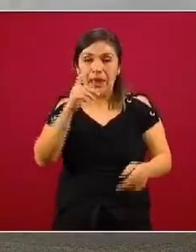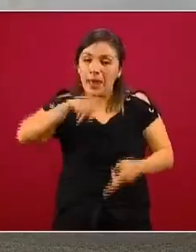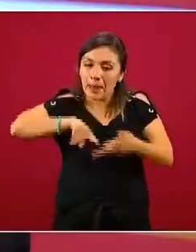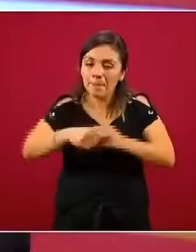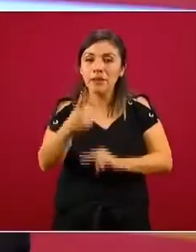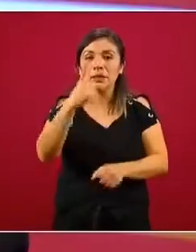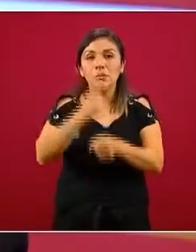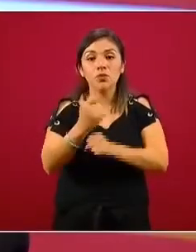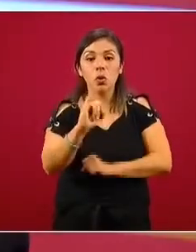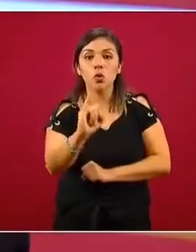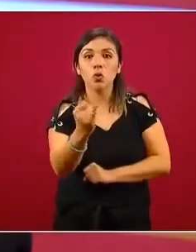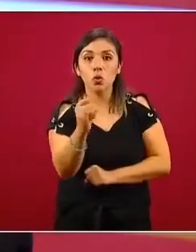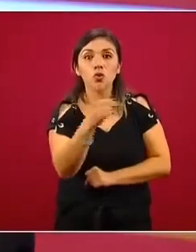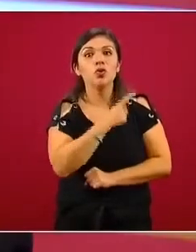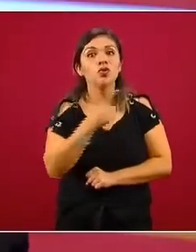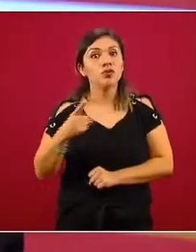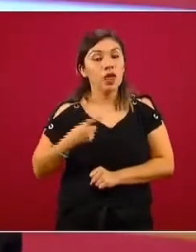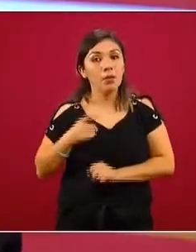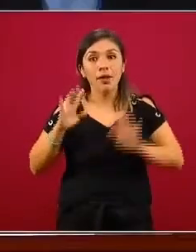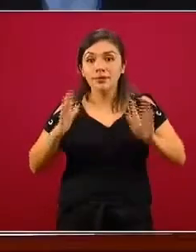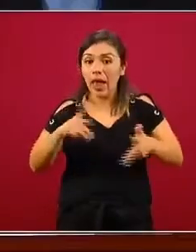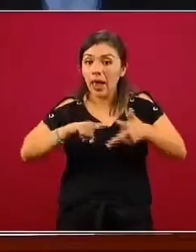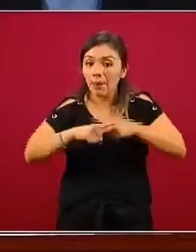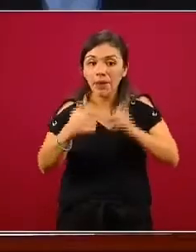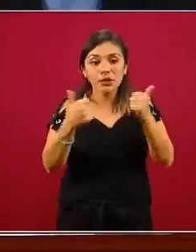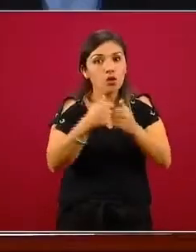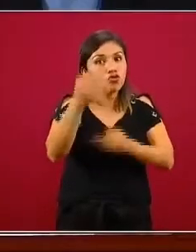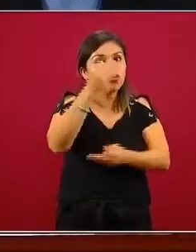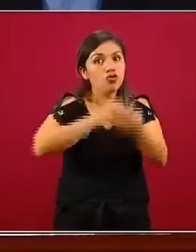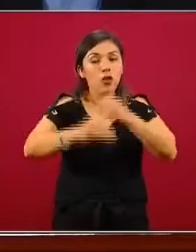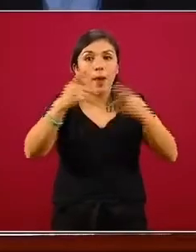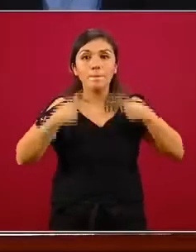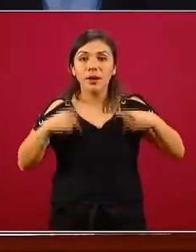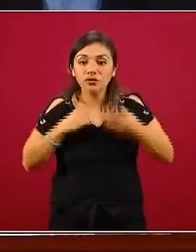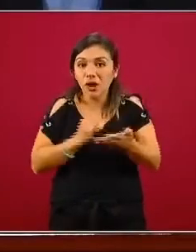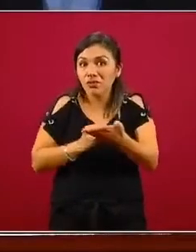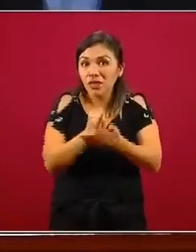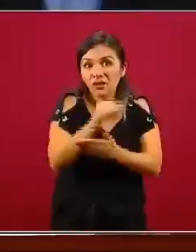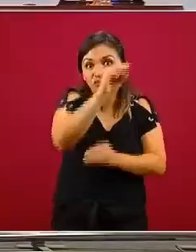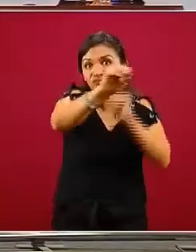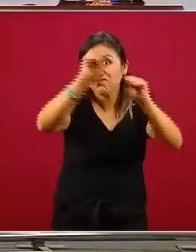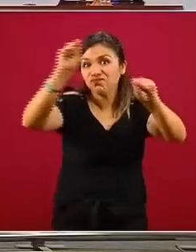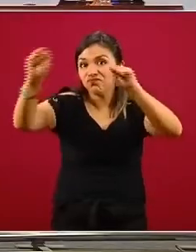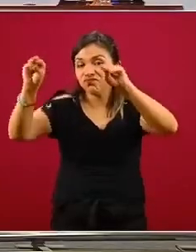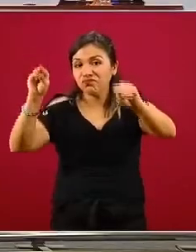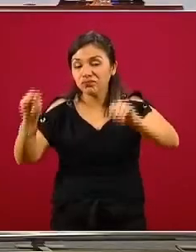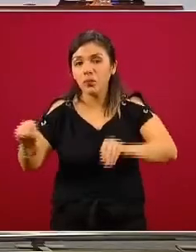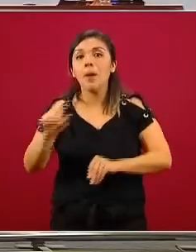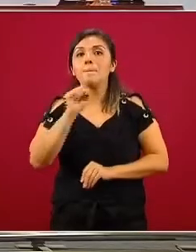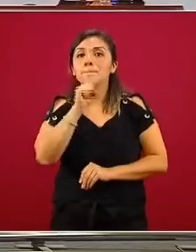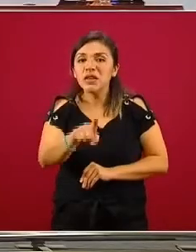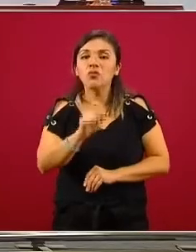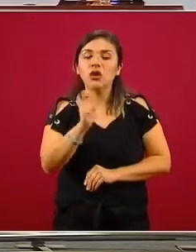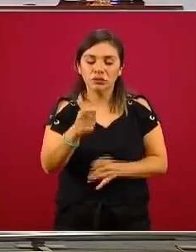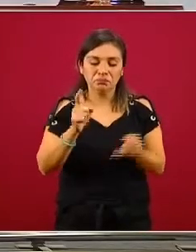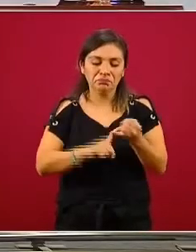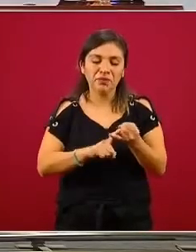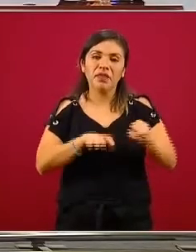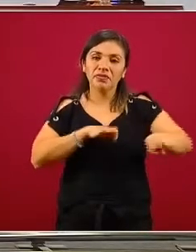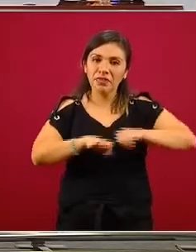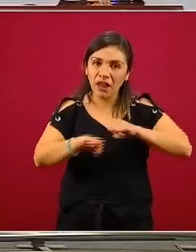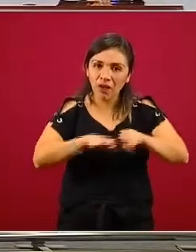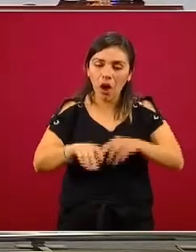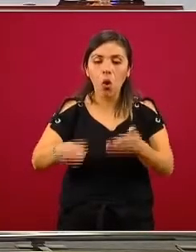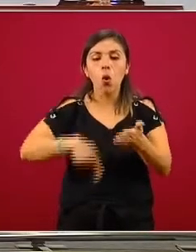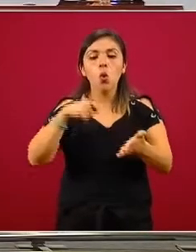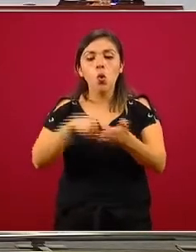junio, tendrá que ser parte de la vida de las comunidades y de las decisiones locales, están los trabajos, el espacio